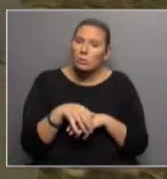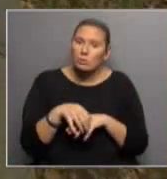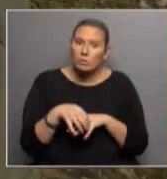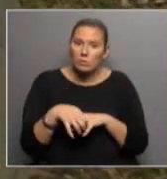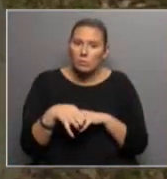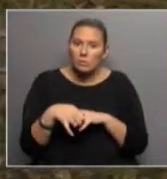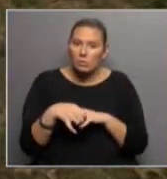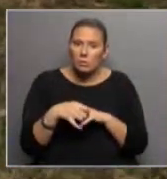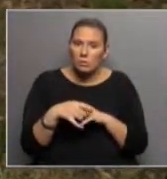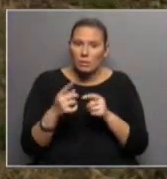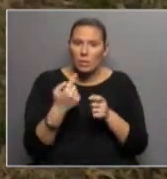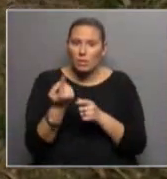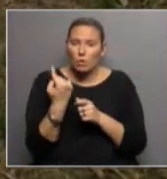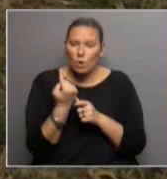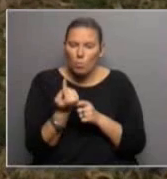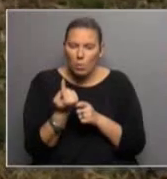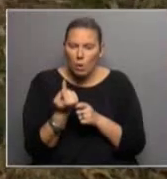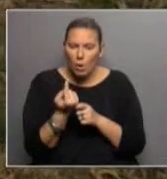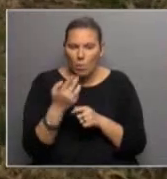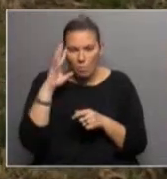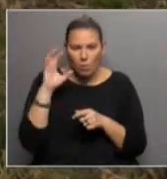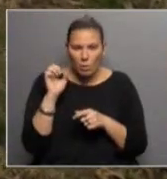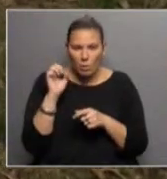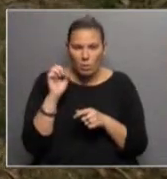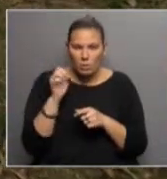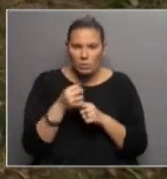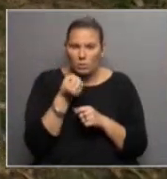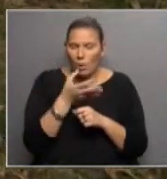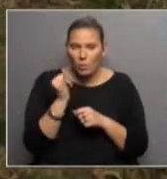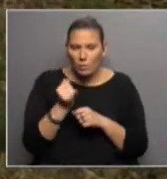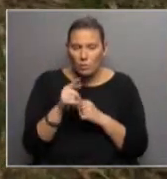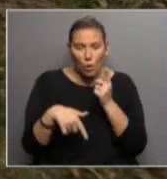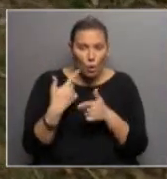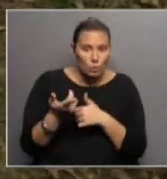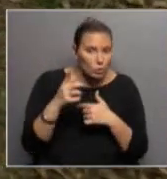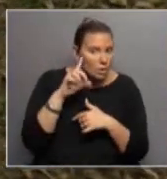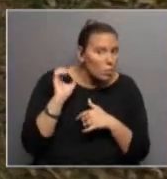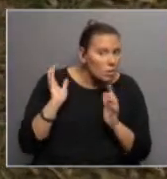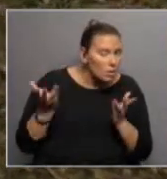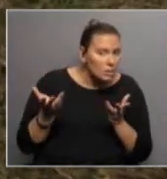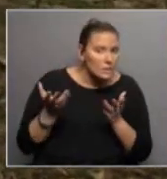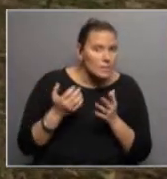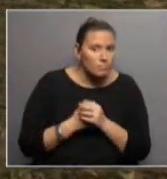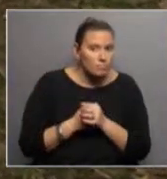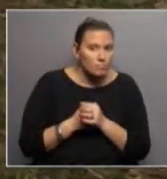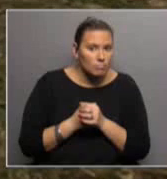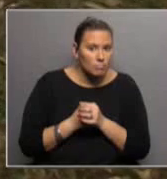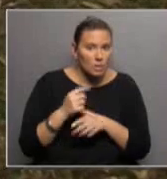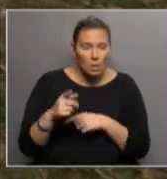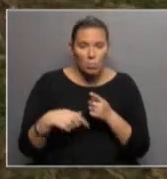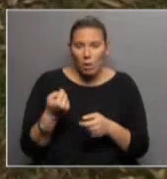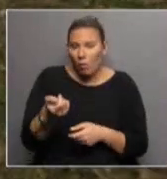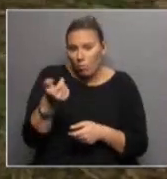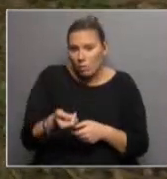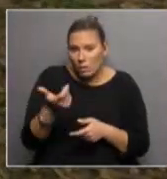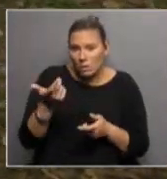mí el trompo me acuerdo. Jugaba, sí, está bueno. ¿Y alguna otra que te acuerdes? Sí, no, después la